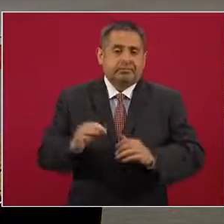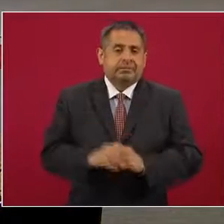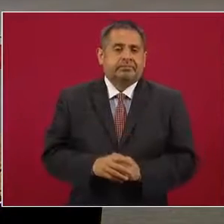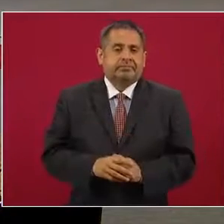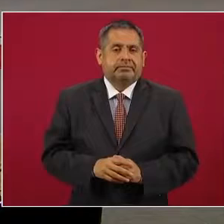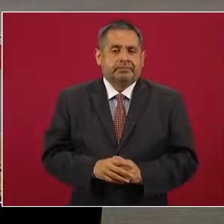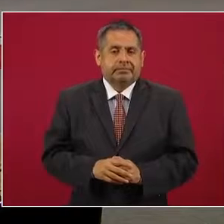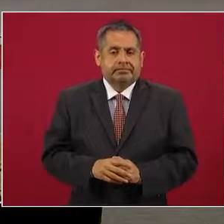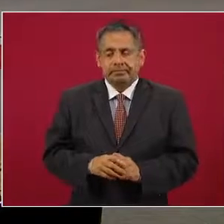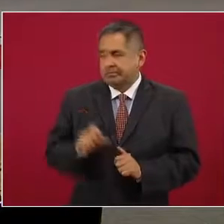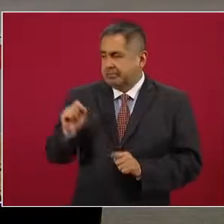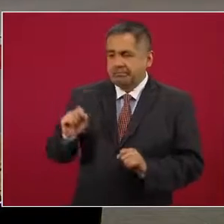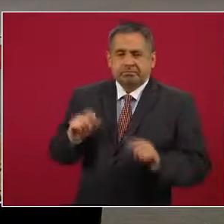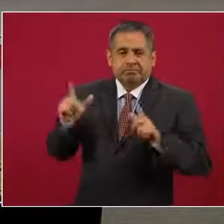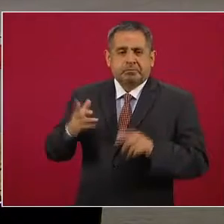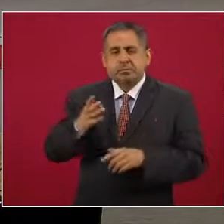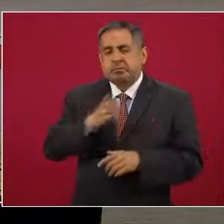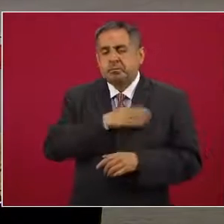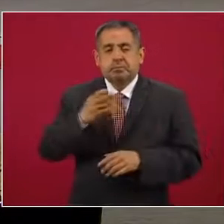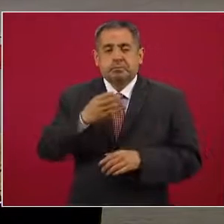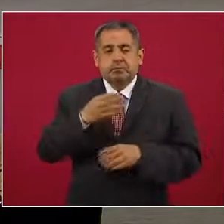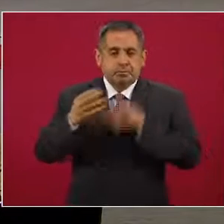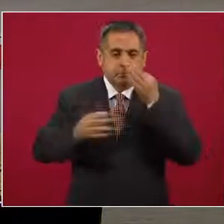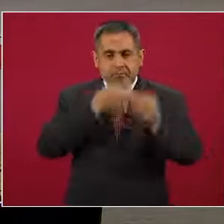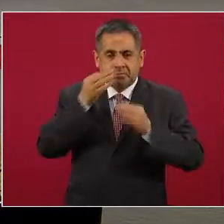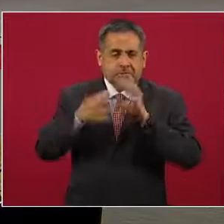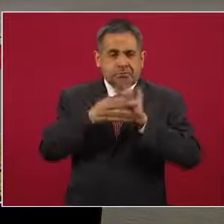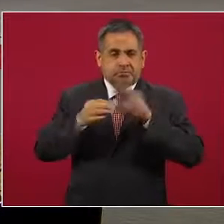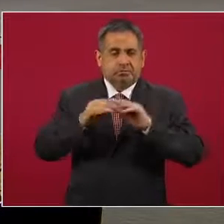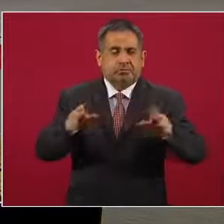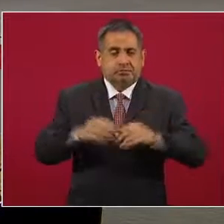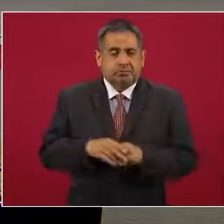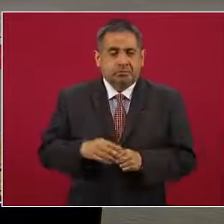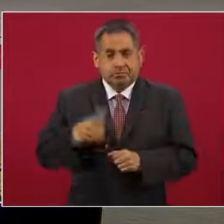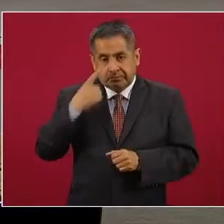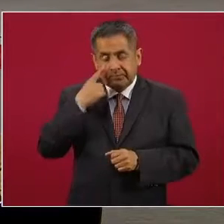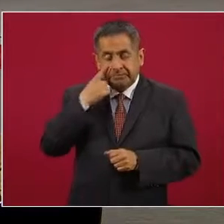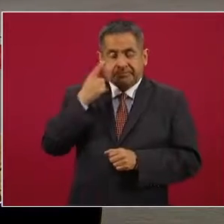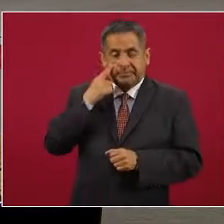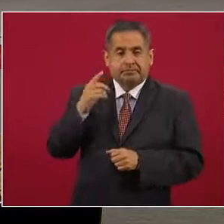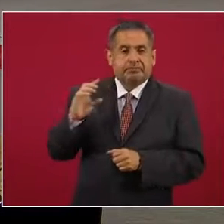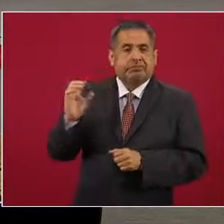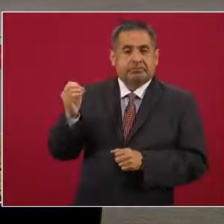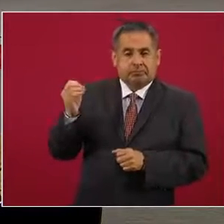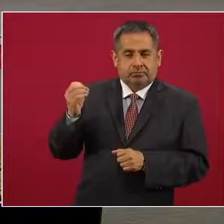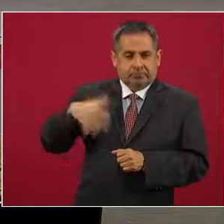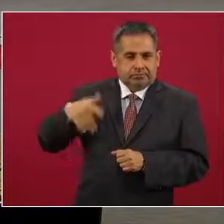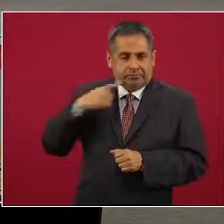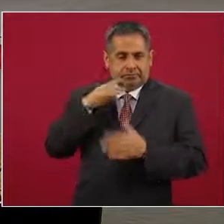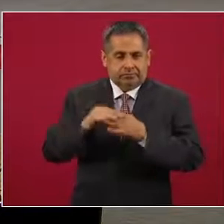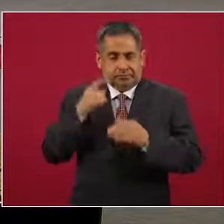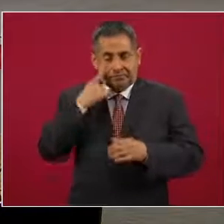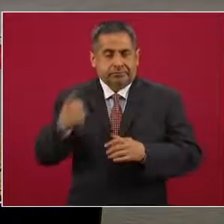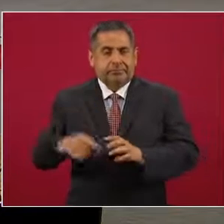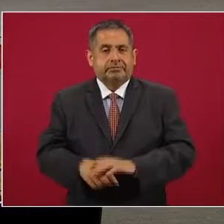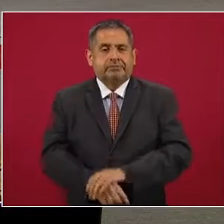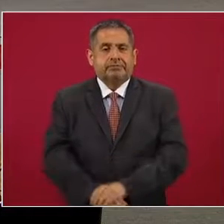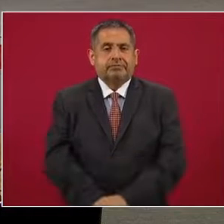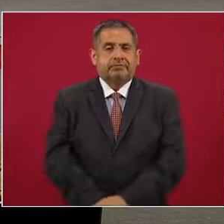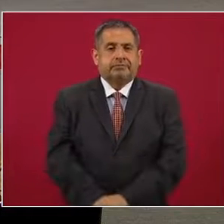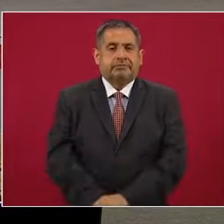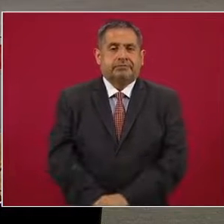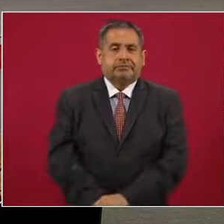Esta es una muy buena noticia. Y lo de octubre que les comentaba, a ver si…